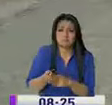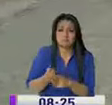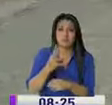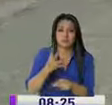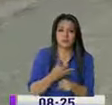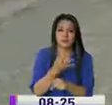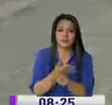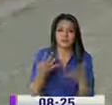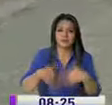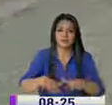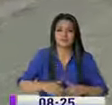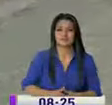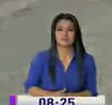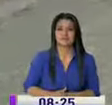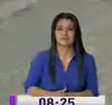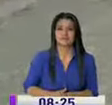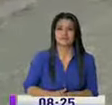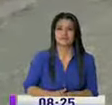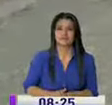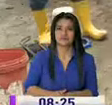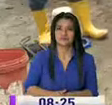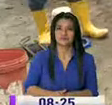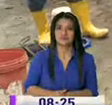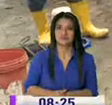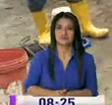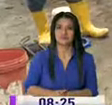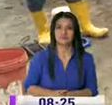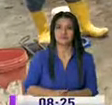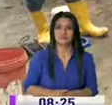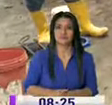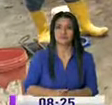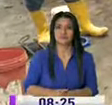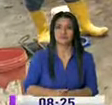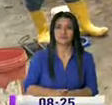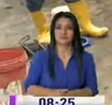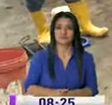4 horas. Con la realización de Sofía Vintimilla, informó Sara Naranjo.